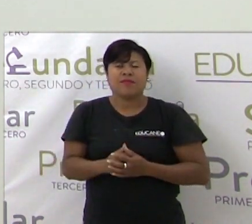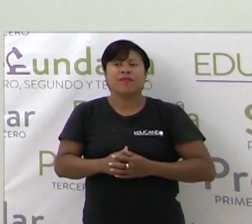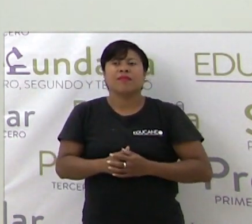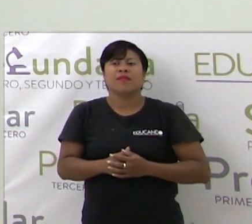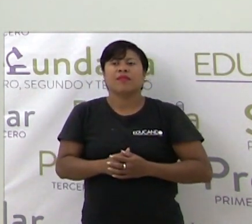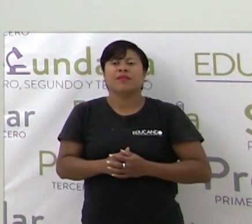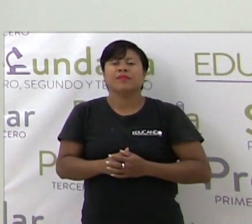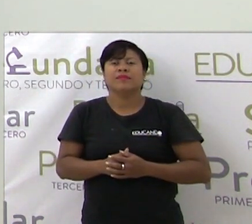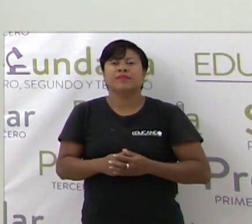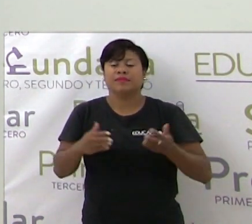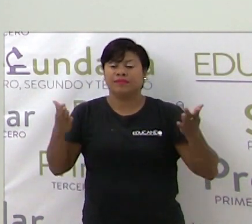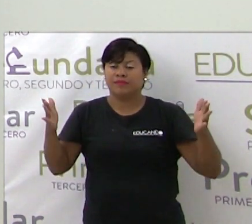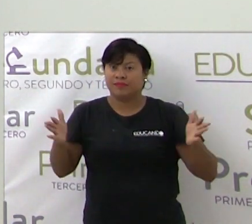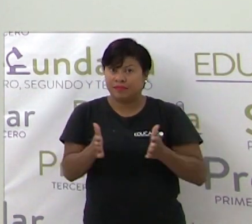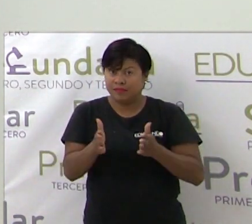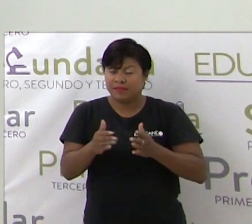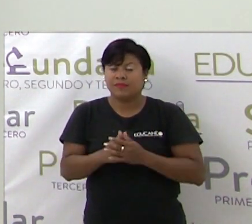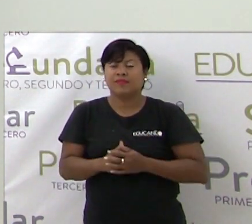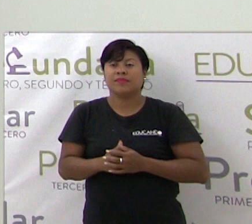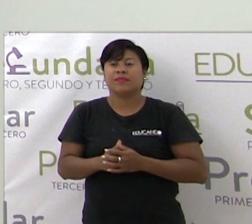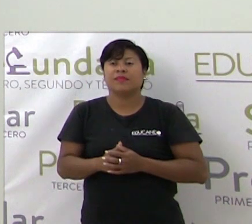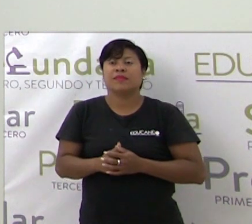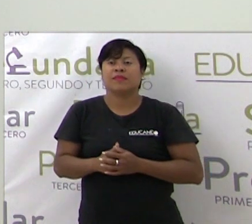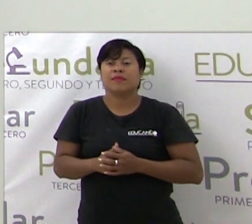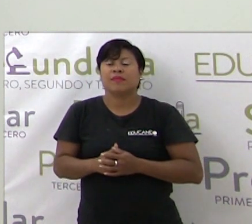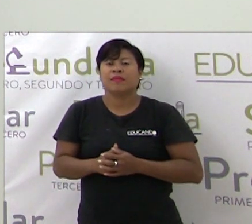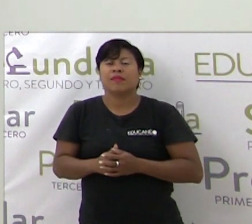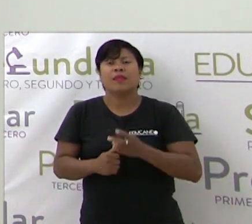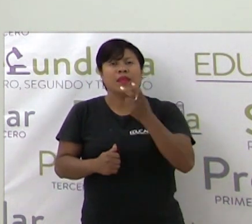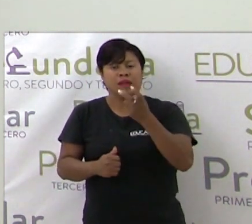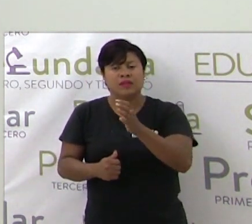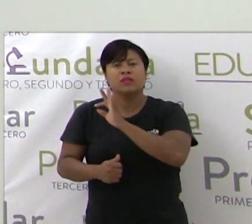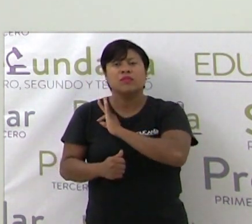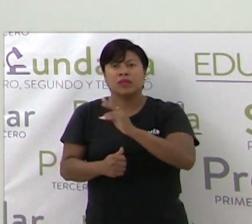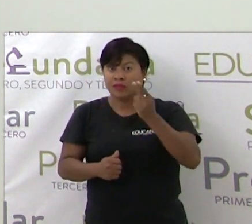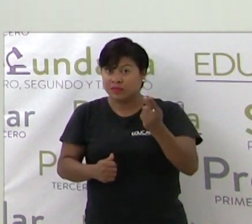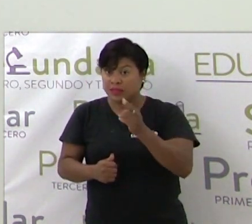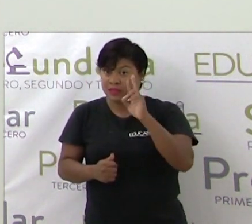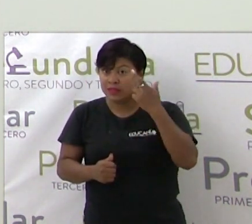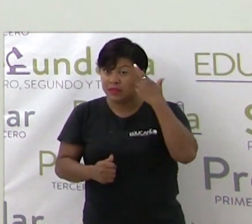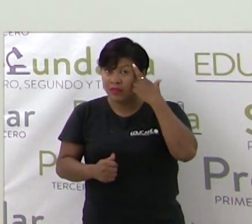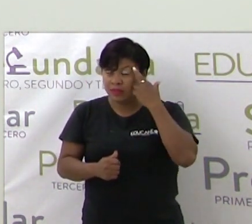vamos a resumir de una manera que ustedes puedan recordarlos.